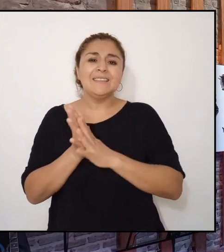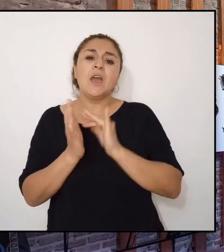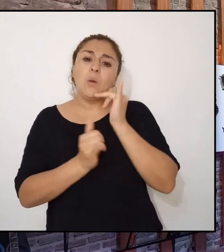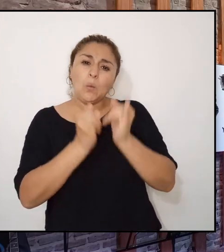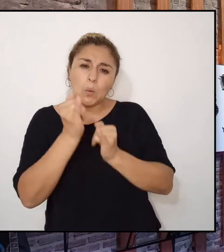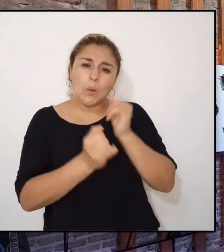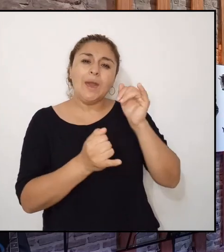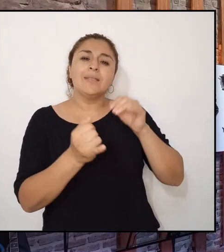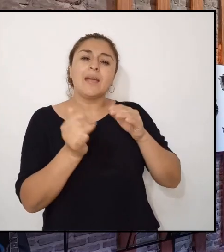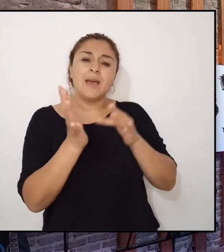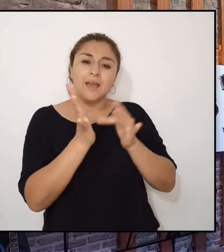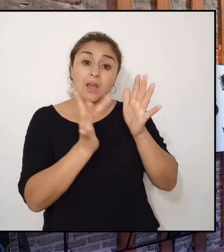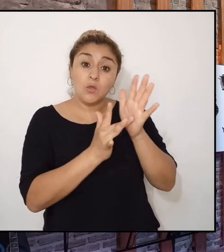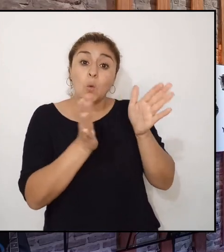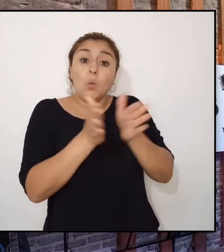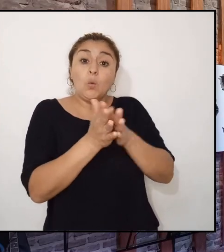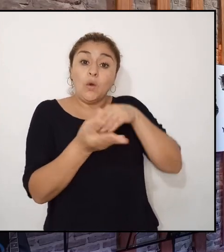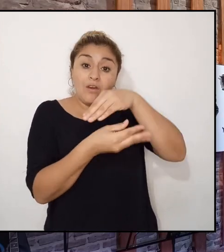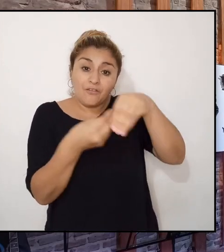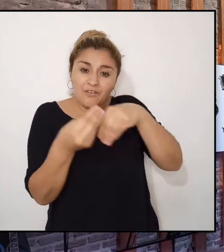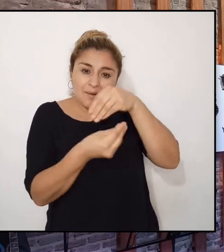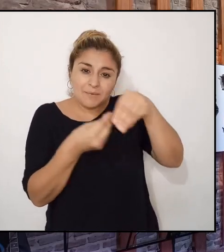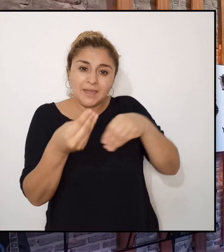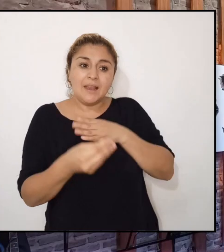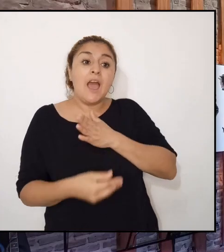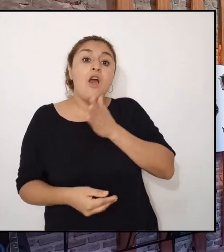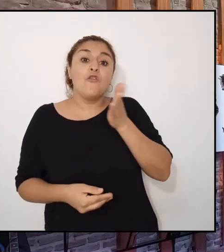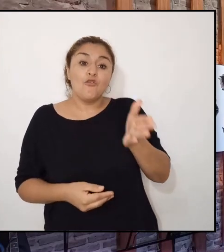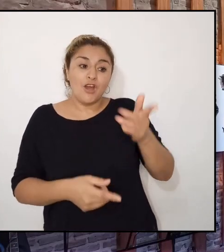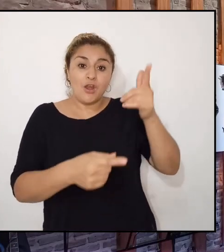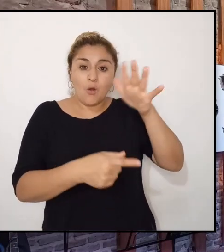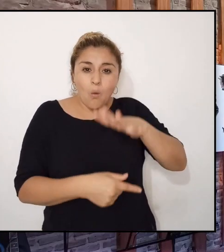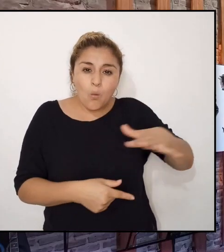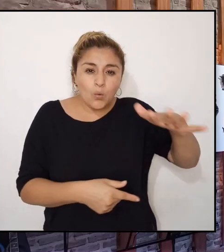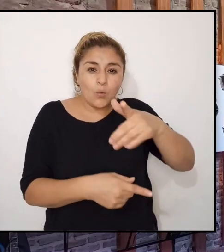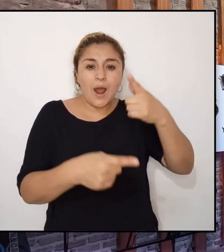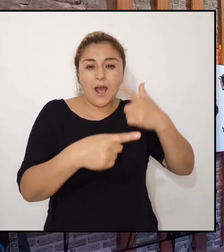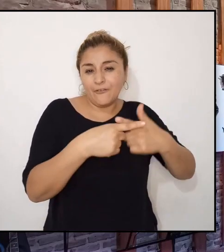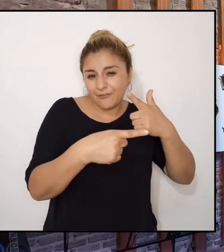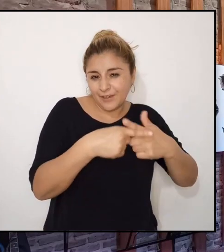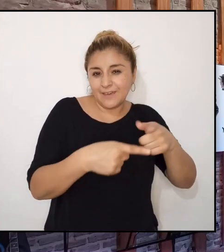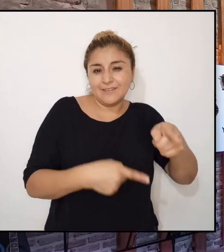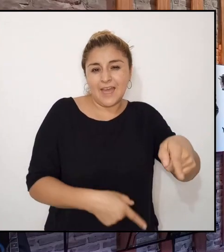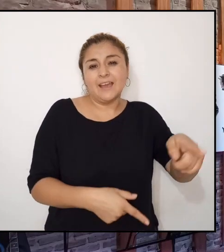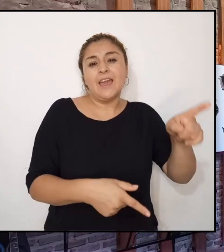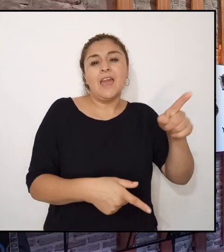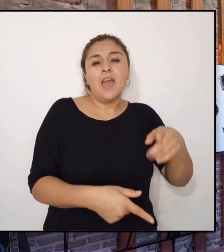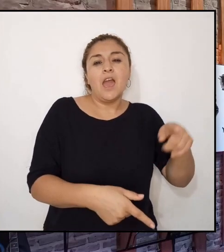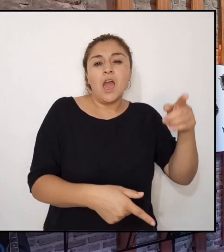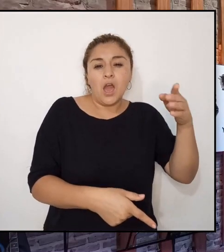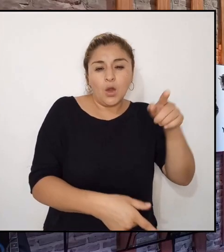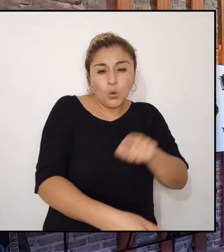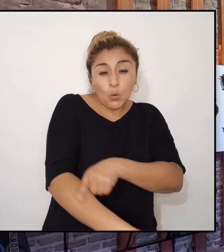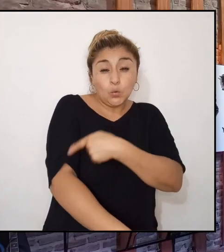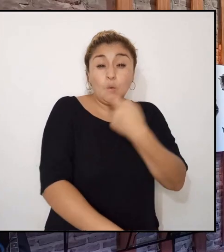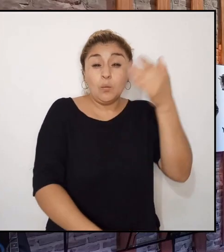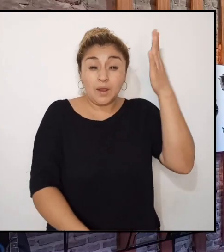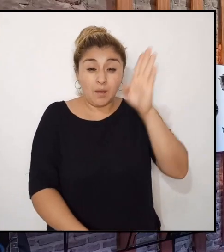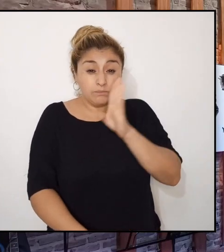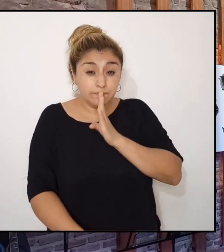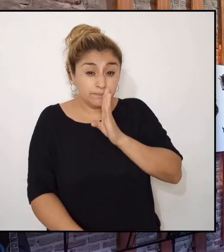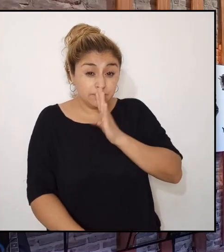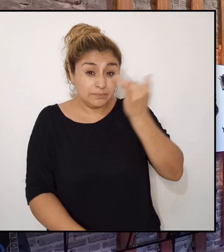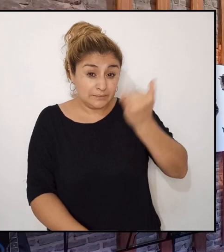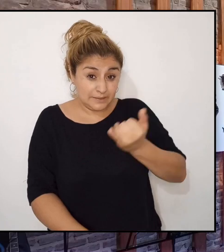fiesta específica, que tenían que, como un ritual tenían los judíos, tenían que asistir, y en